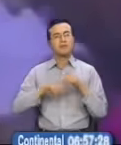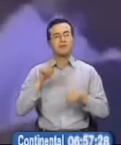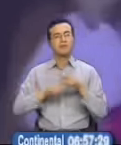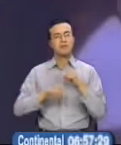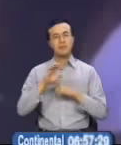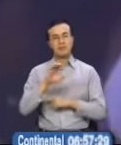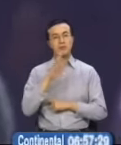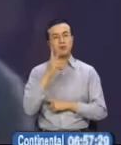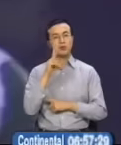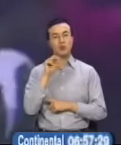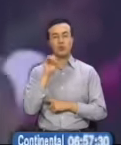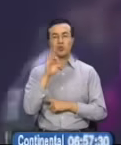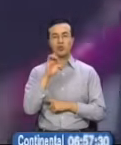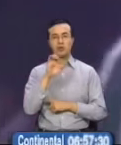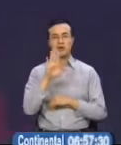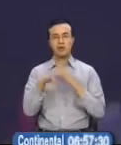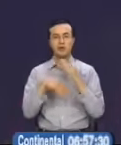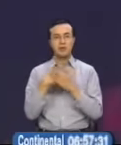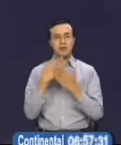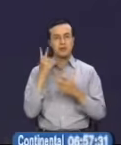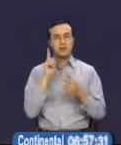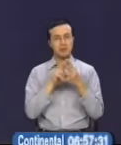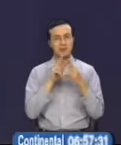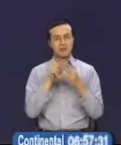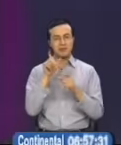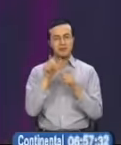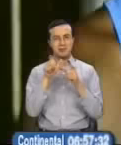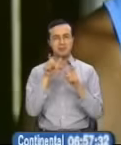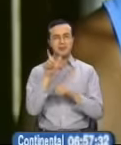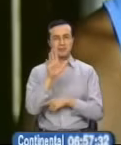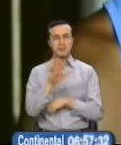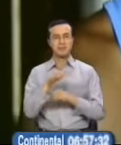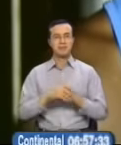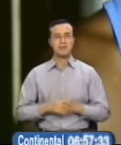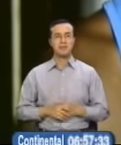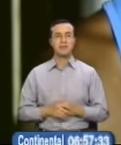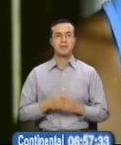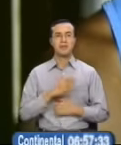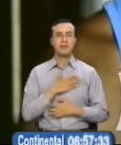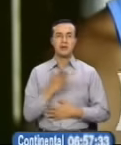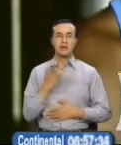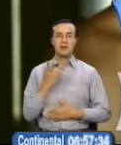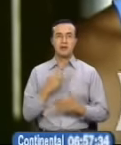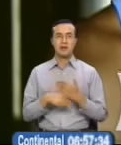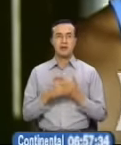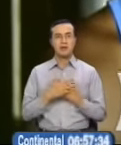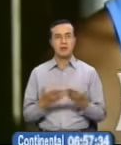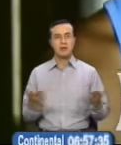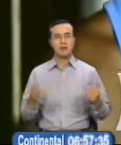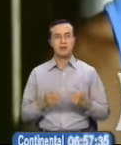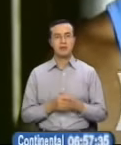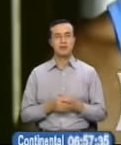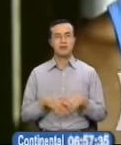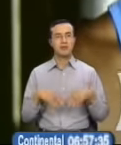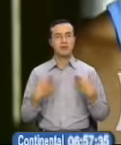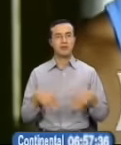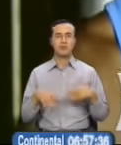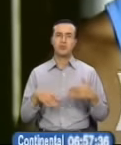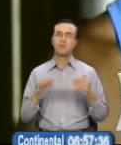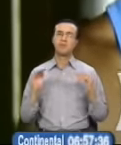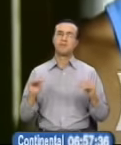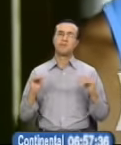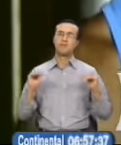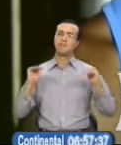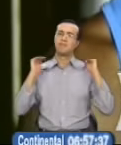el Cunti, como lo conocen al jugador del equipo de Sangolquí. Oiga, como hijo, es